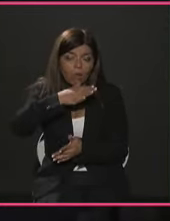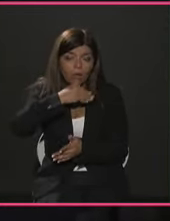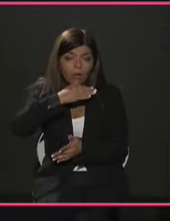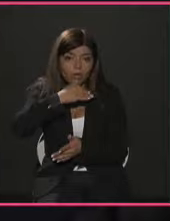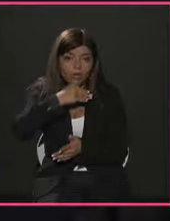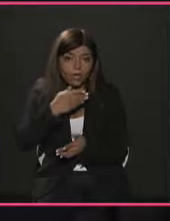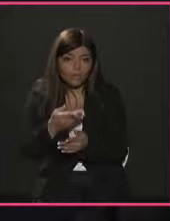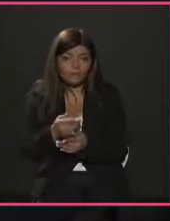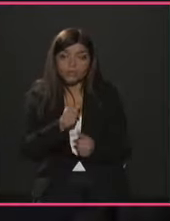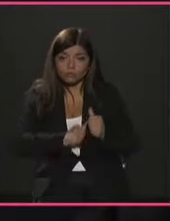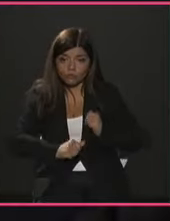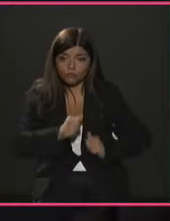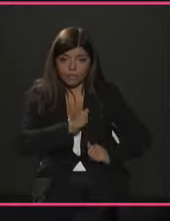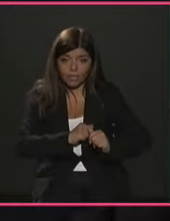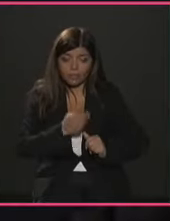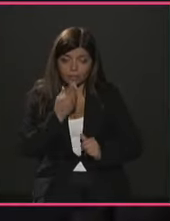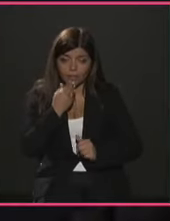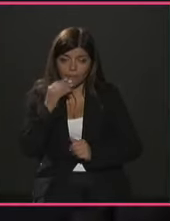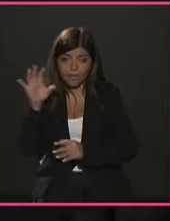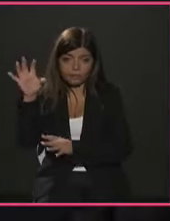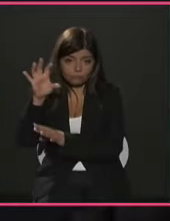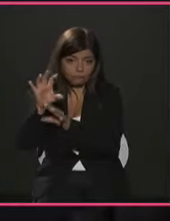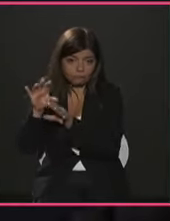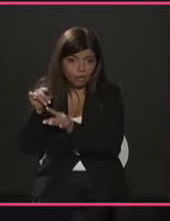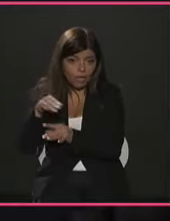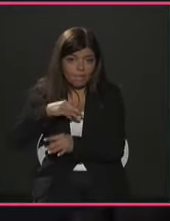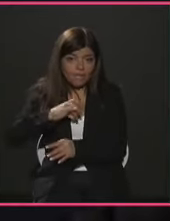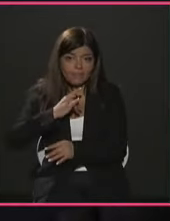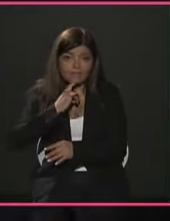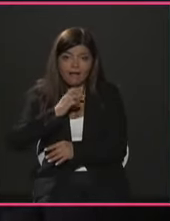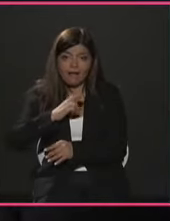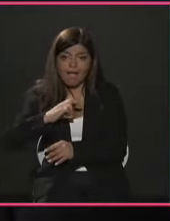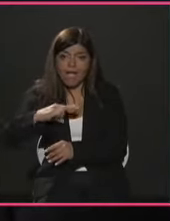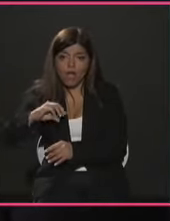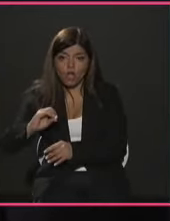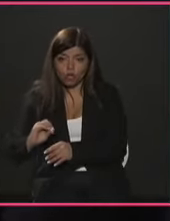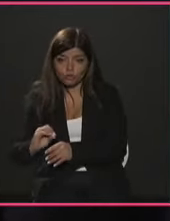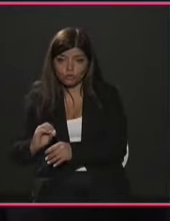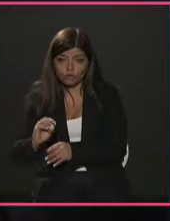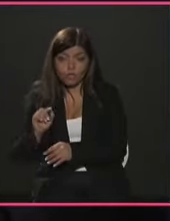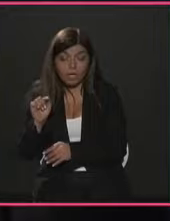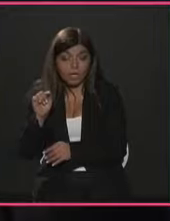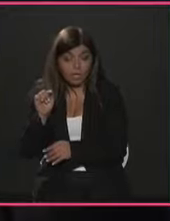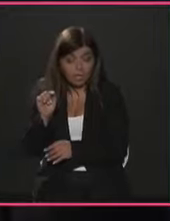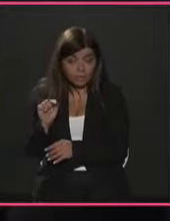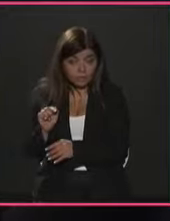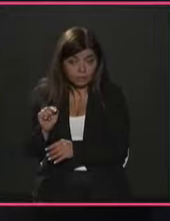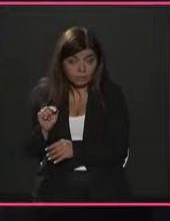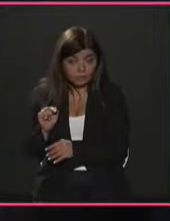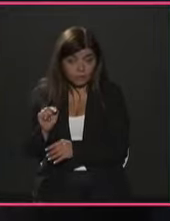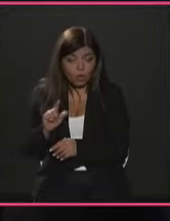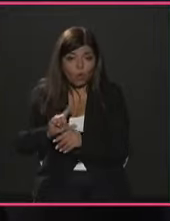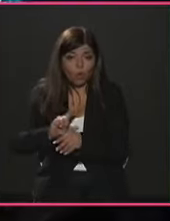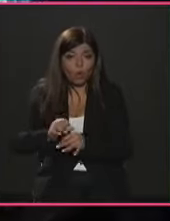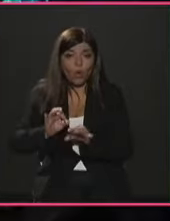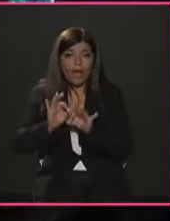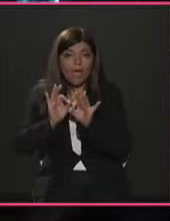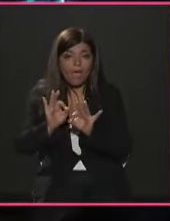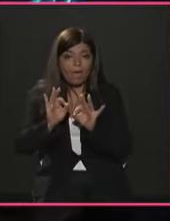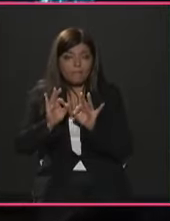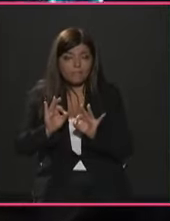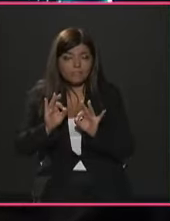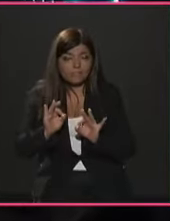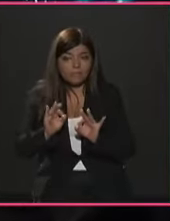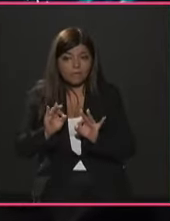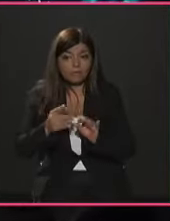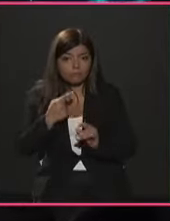hídrica sufriendo también la región del Mediterráneo que se considera como un lugar específico que se